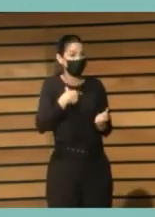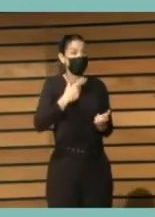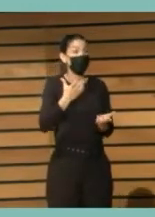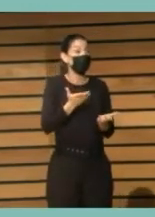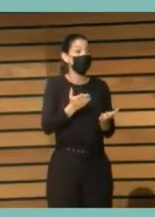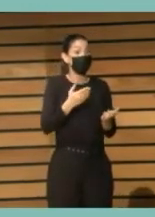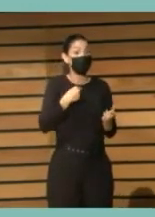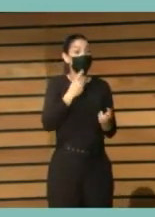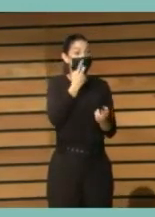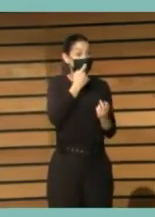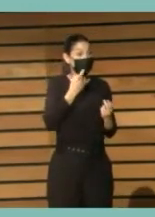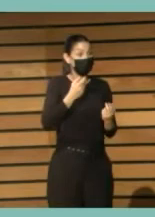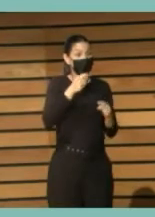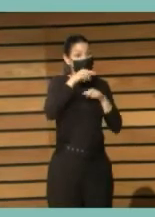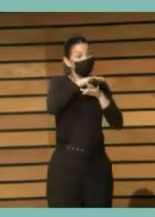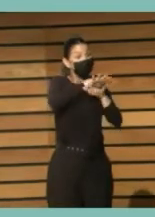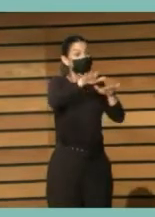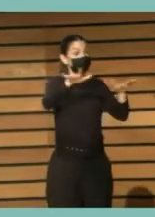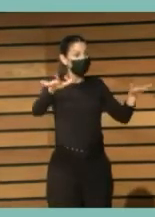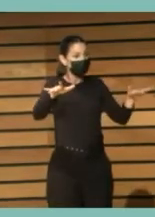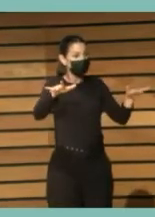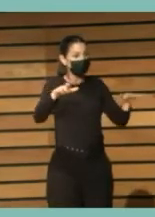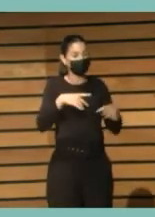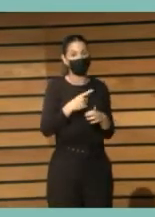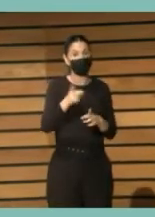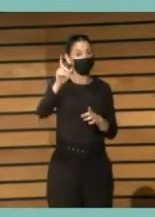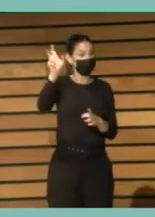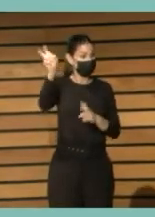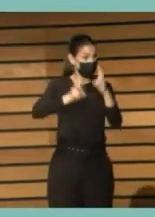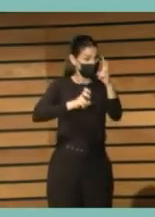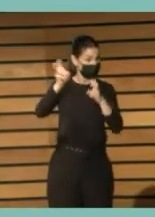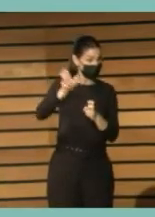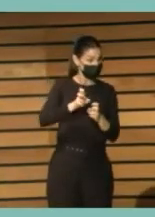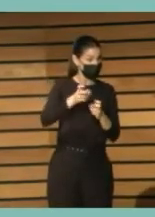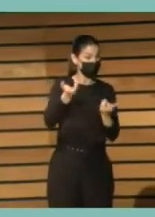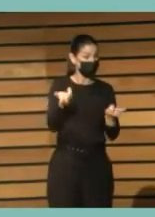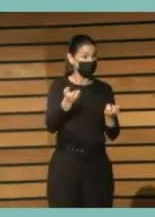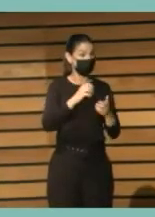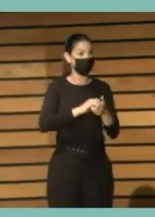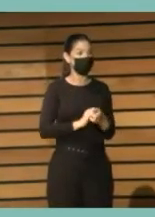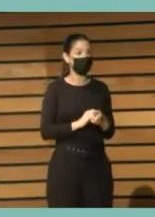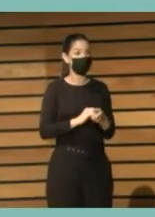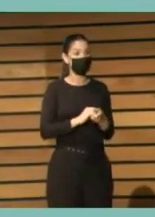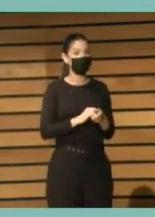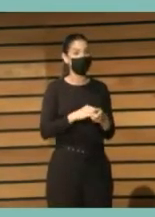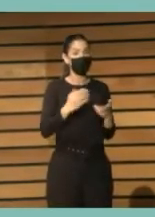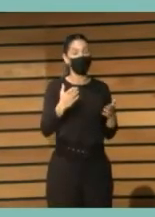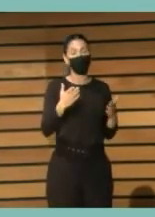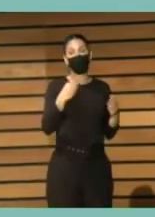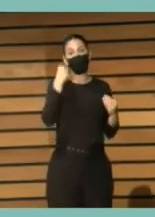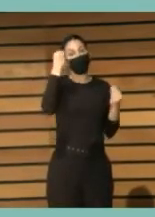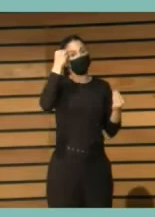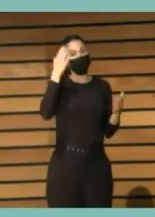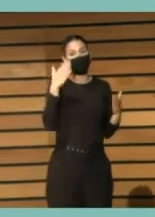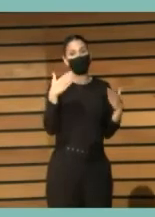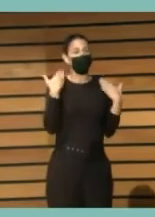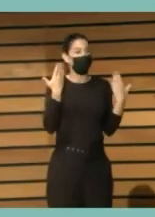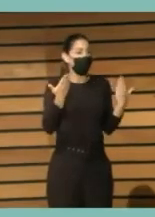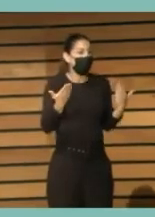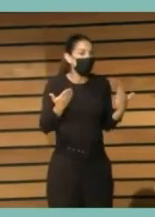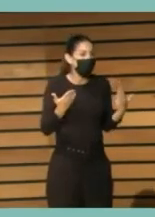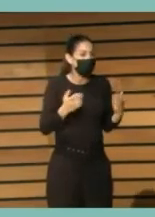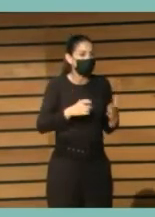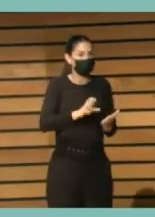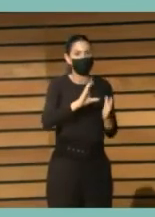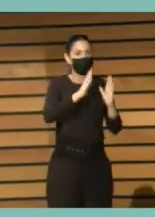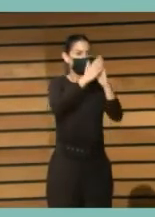Y también dar pequeños cambios. También lo que pasa con la participación es que se cree que de repente la ciudadanía va a entrar por la biblioteca y